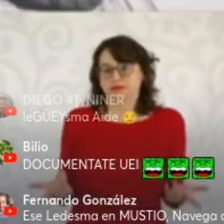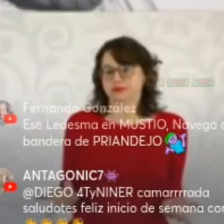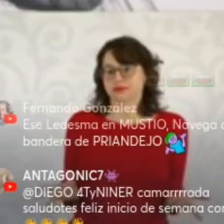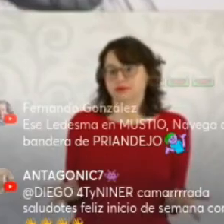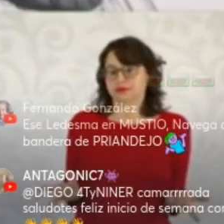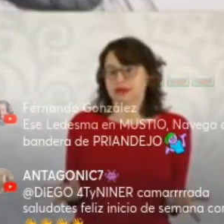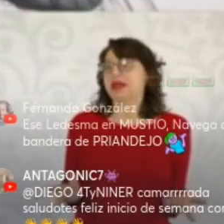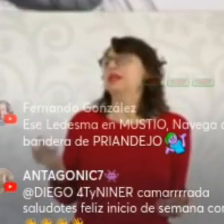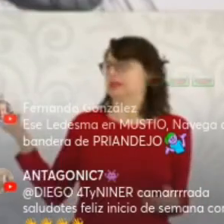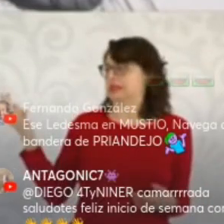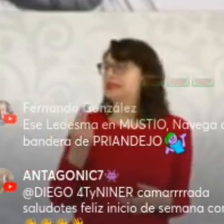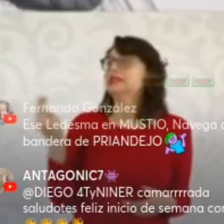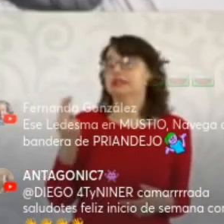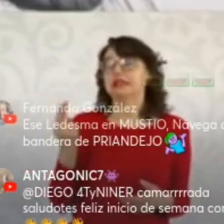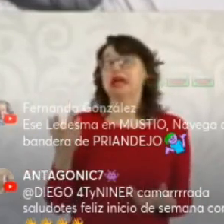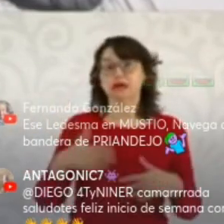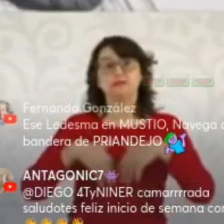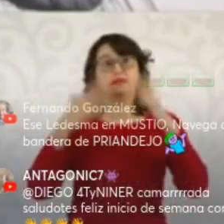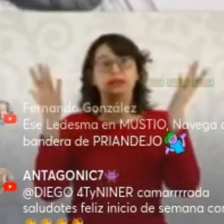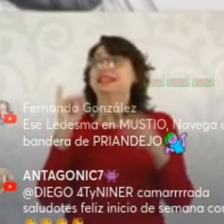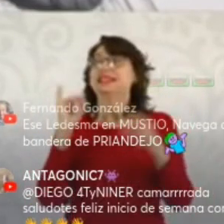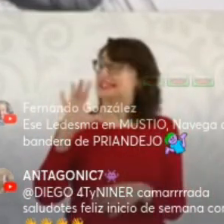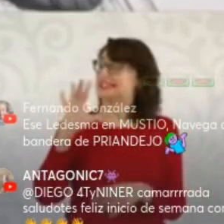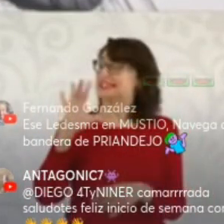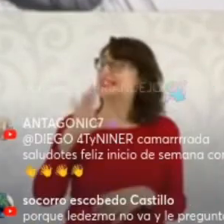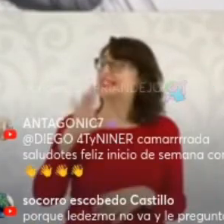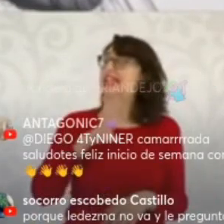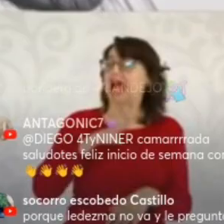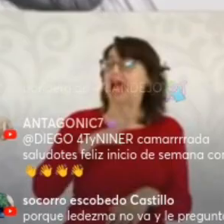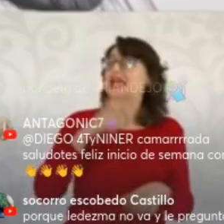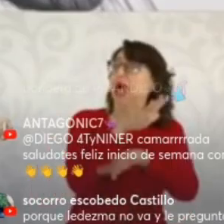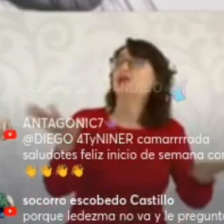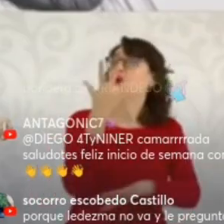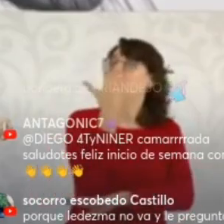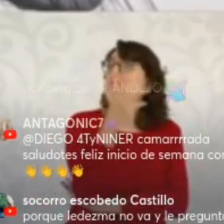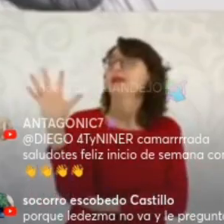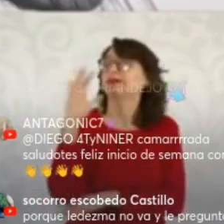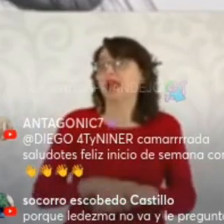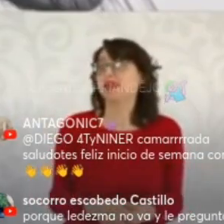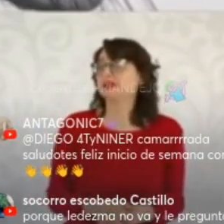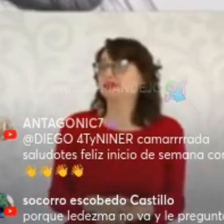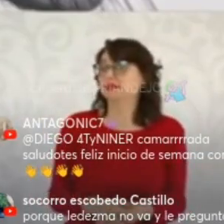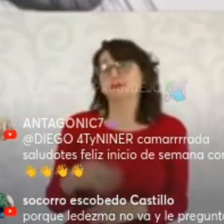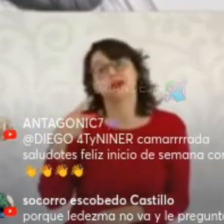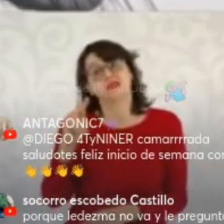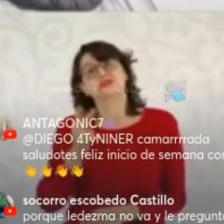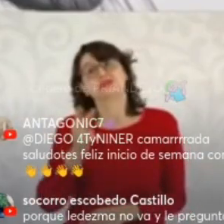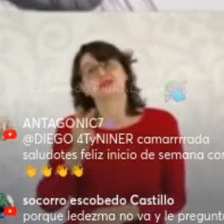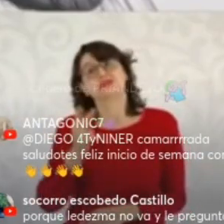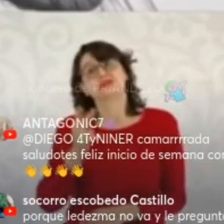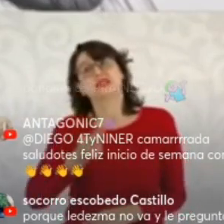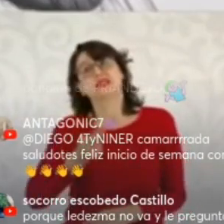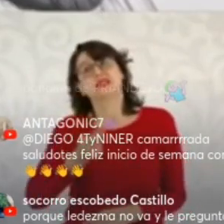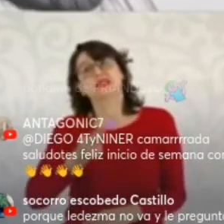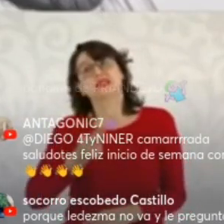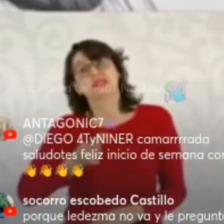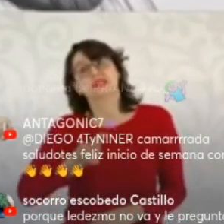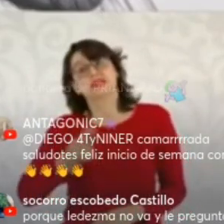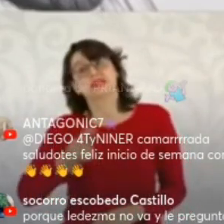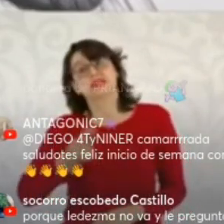Entonces, requiere un impacto ambiental particular para poder explotar el litio. Por